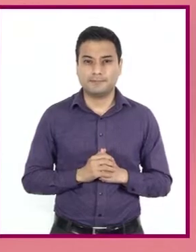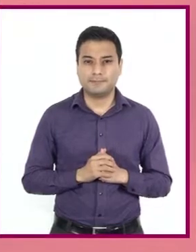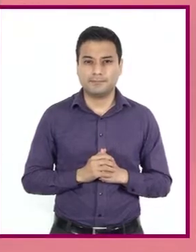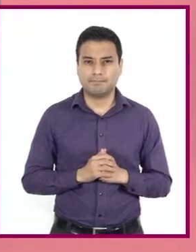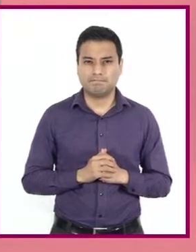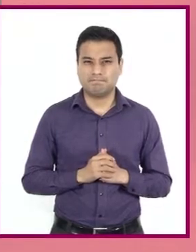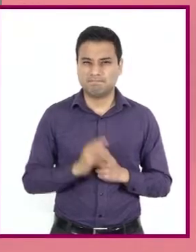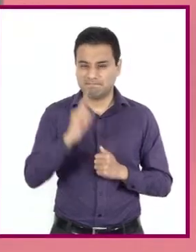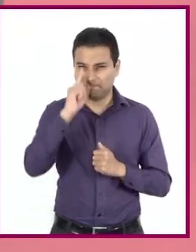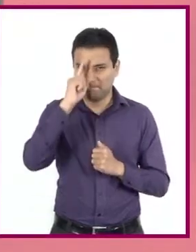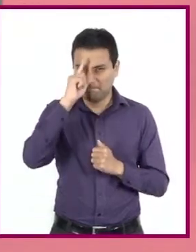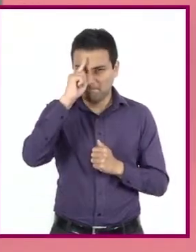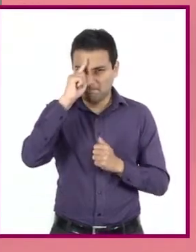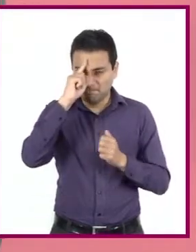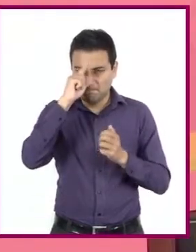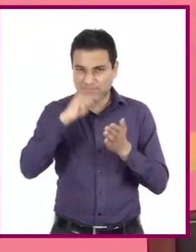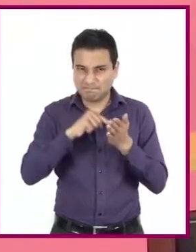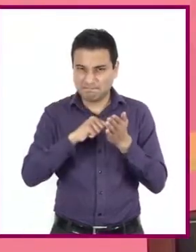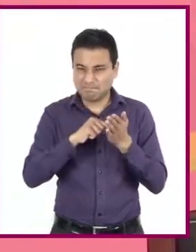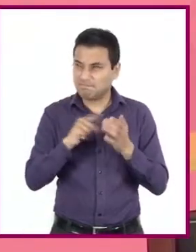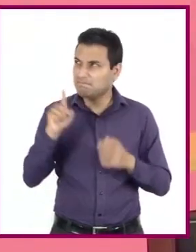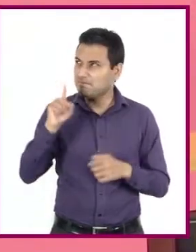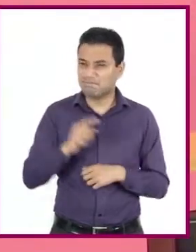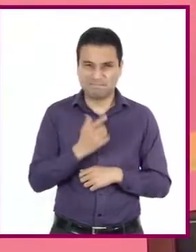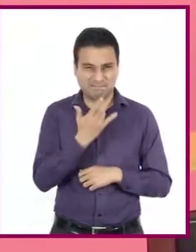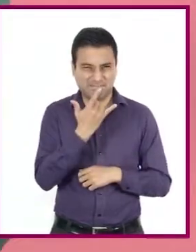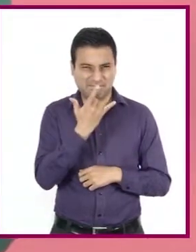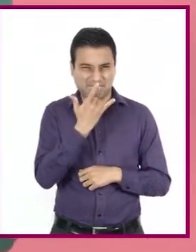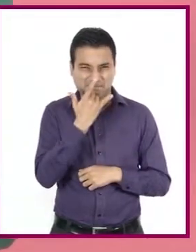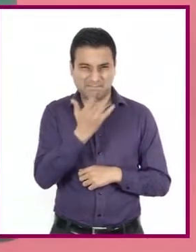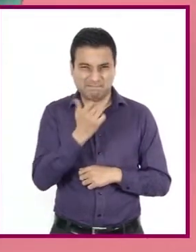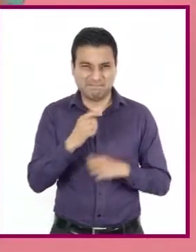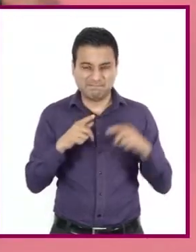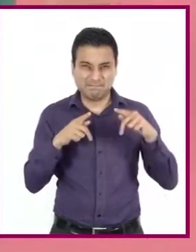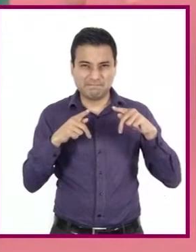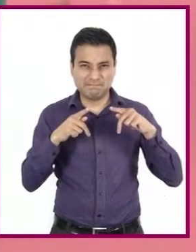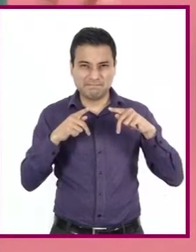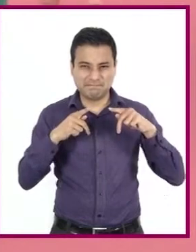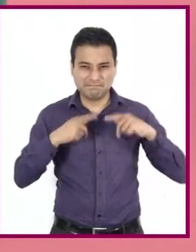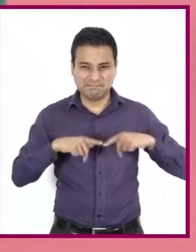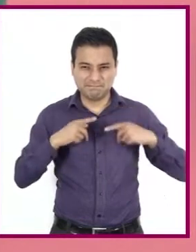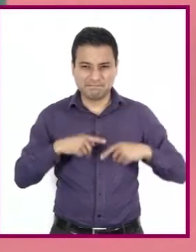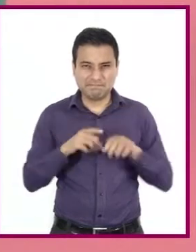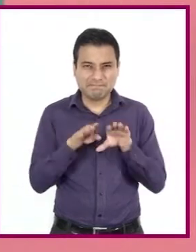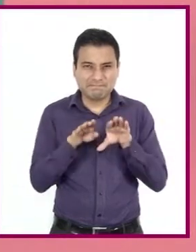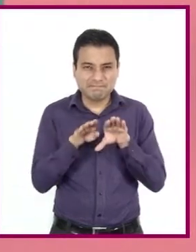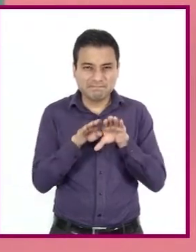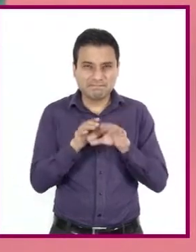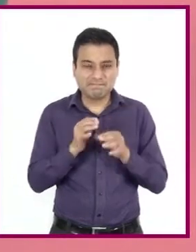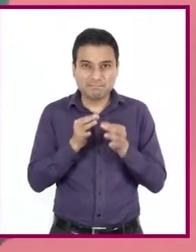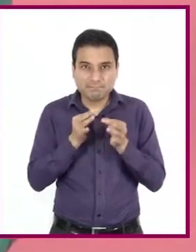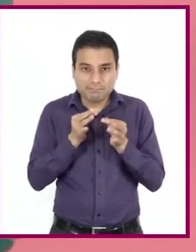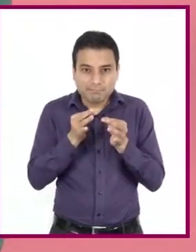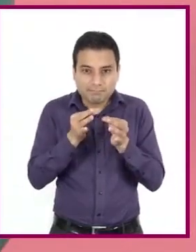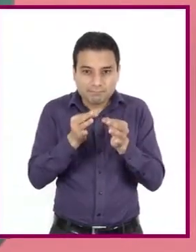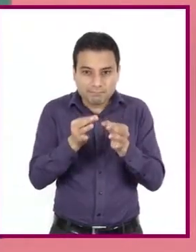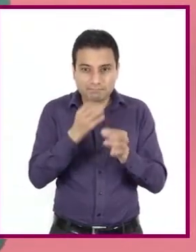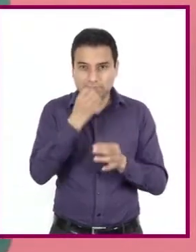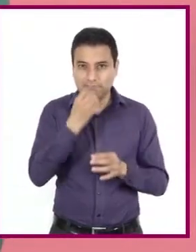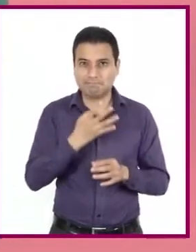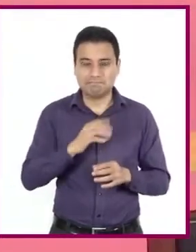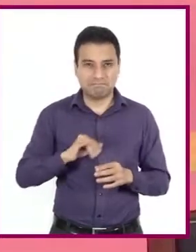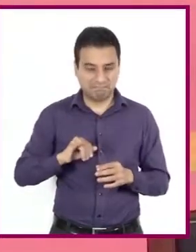Yo creo que esta letra es misteriosa y que invita a los lectores a adentrarse en el exótico mundo de los cubrebocas bordados con